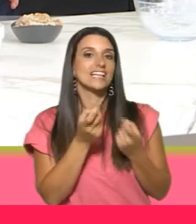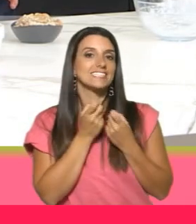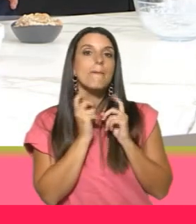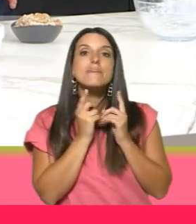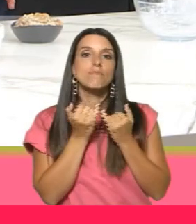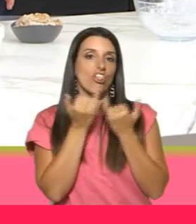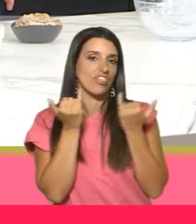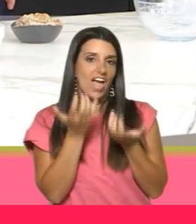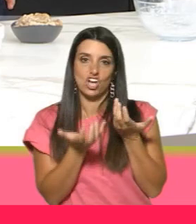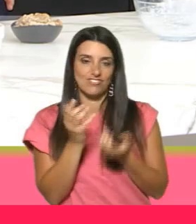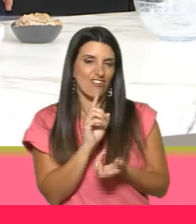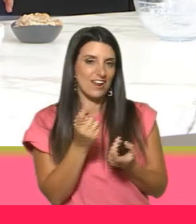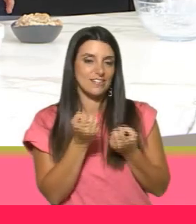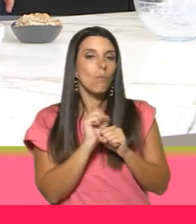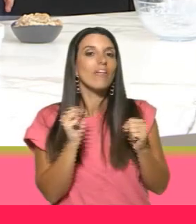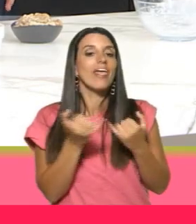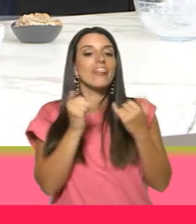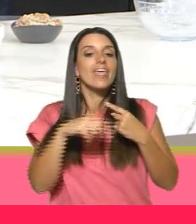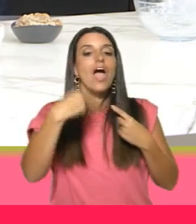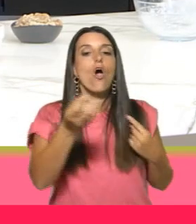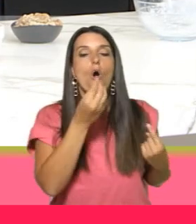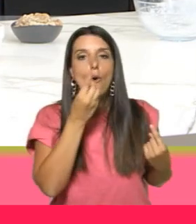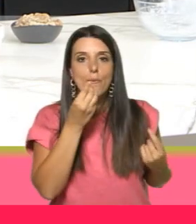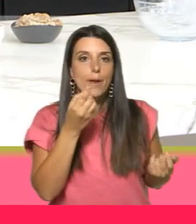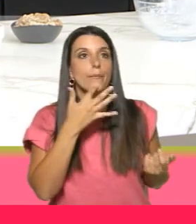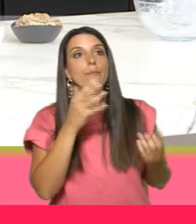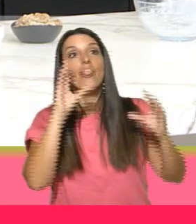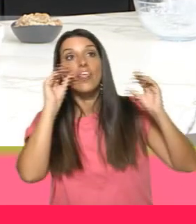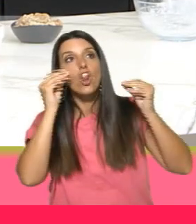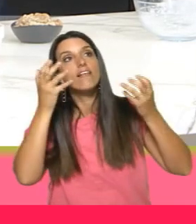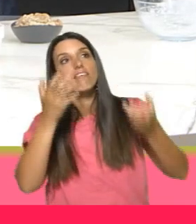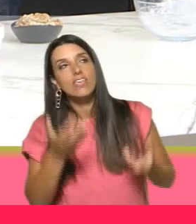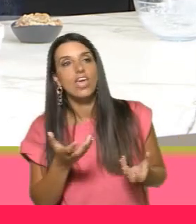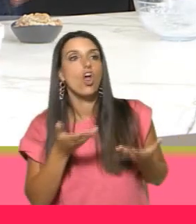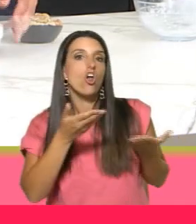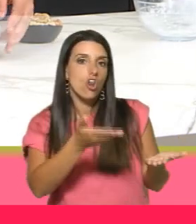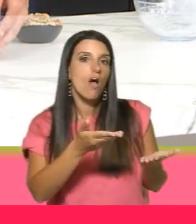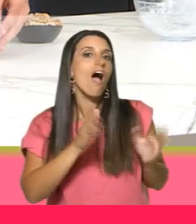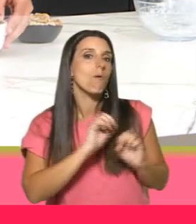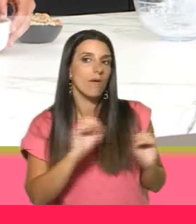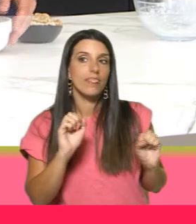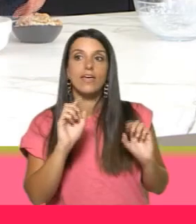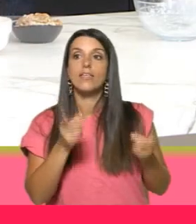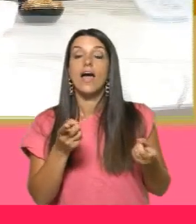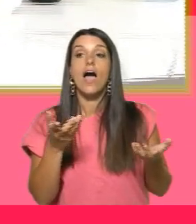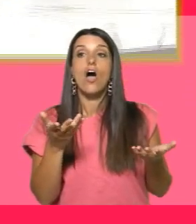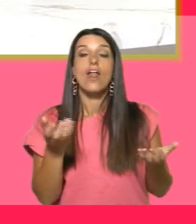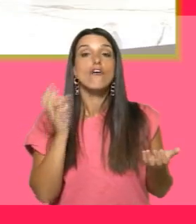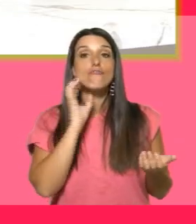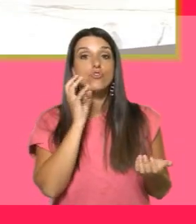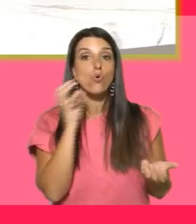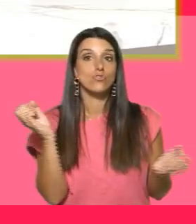día. Bien. ¿Ah? A veces te preferís prender el horno por la noche porque está como más agradable también. Acá le vas a agregar la